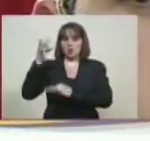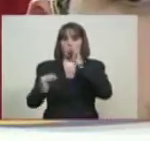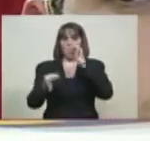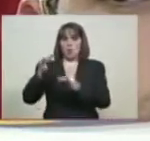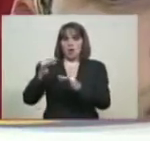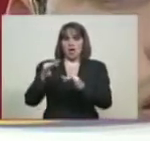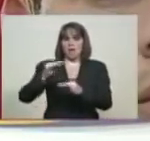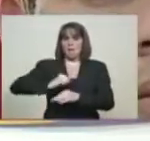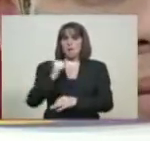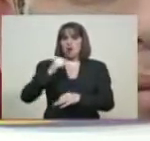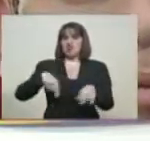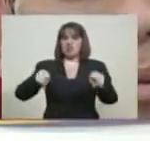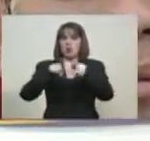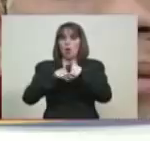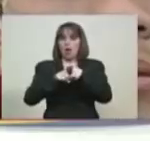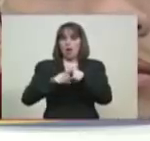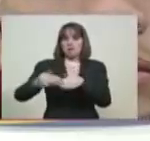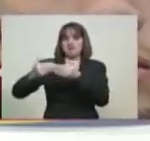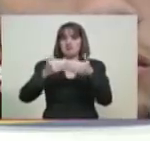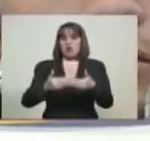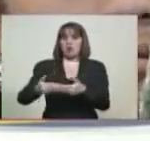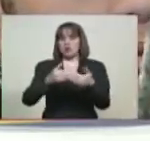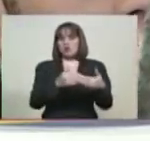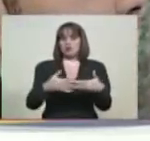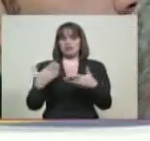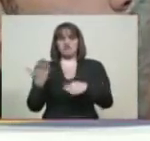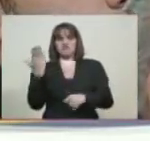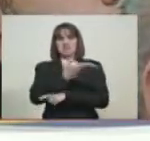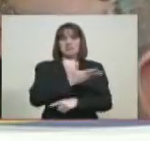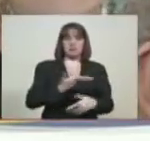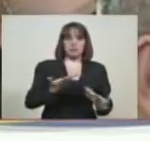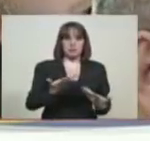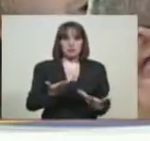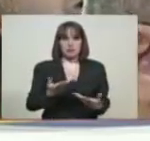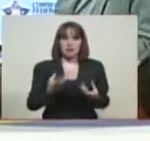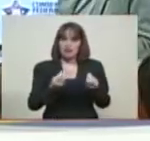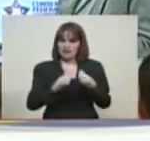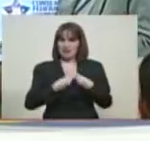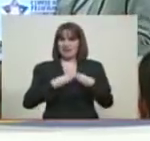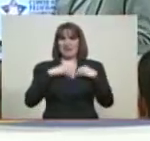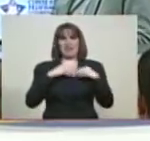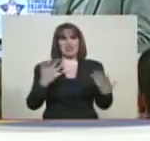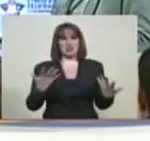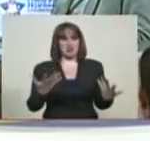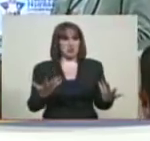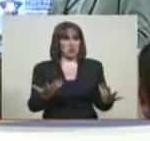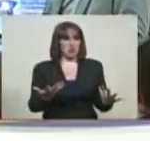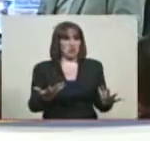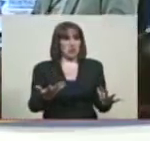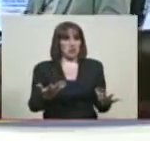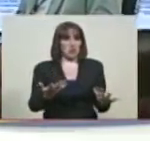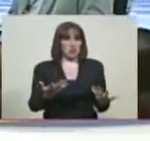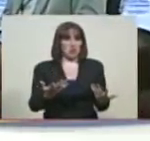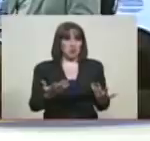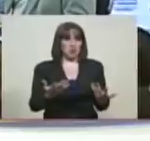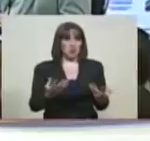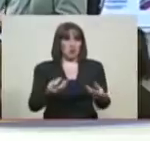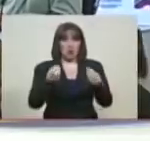imperio estadounidense y los viejos anticuados y pasados de moda